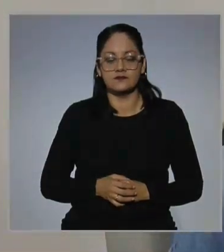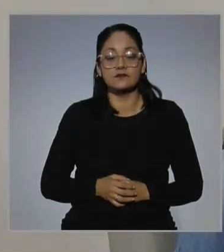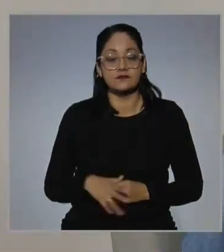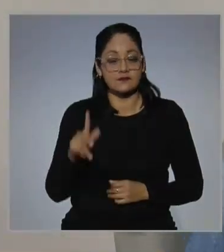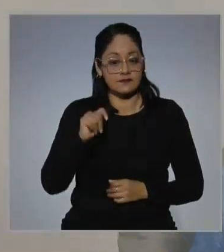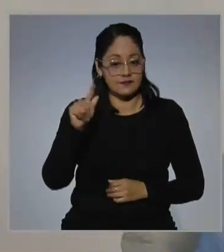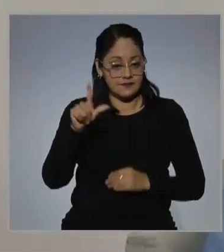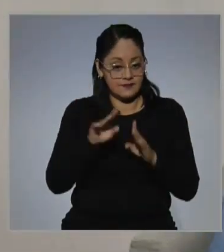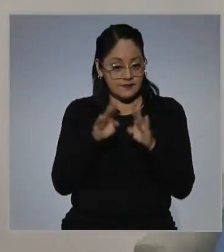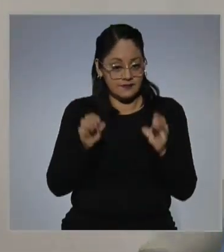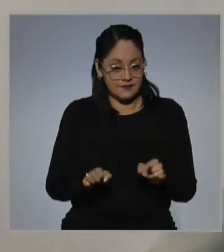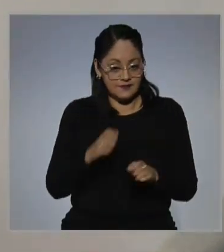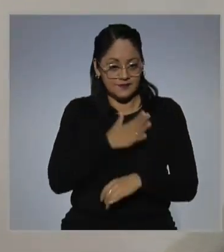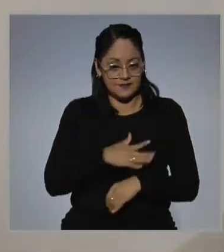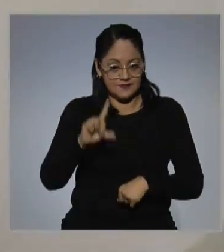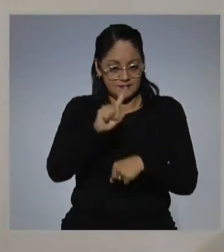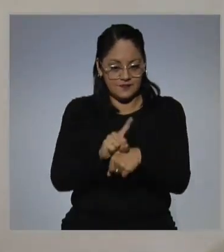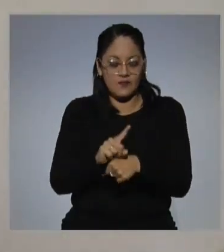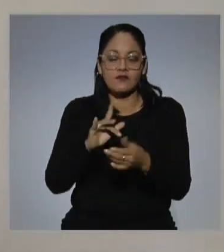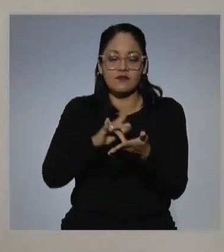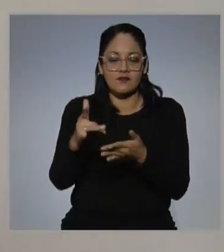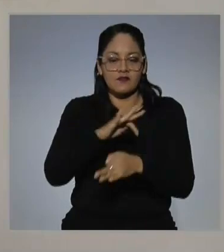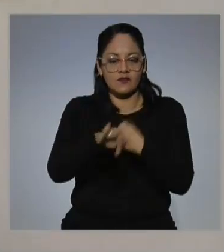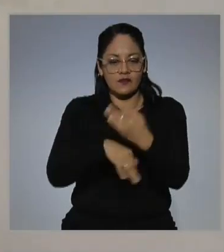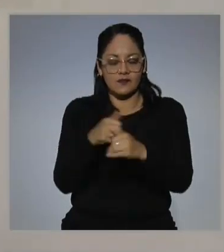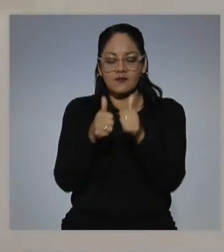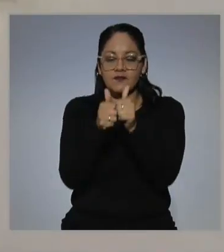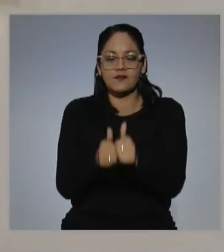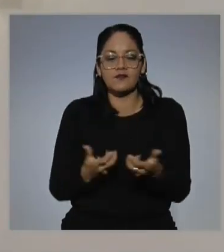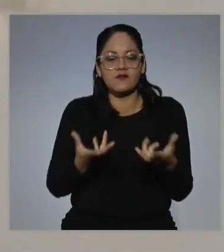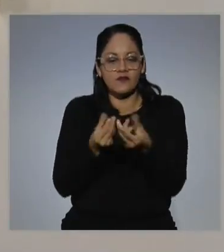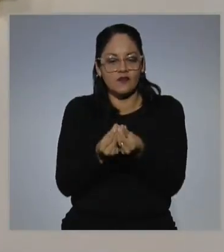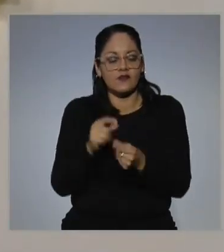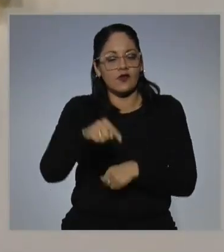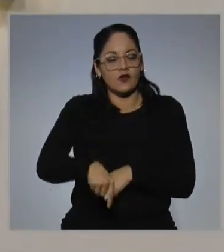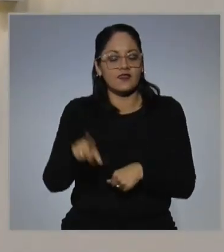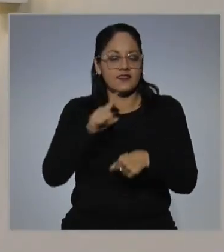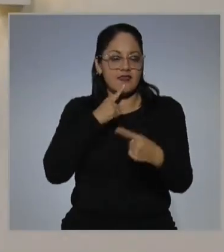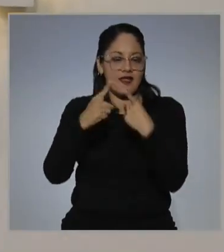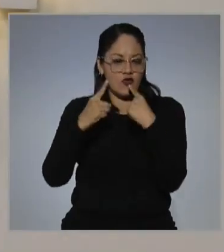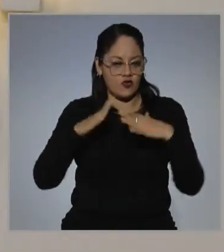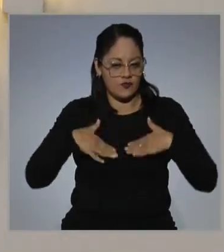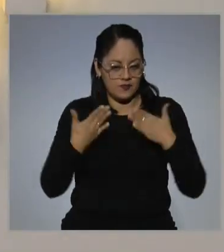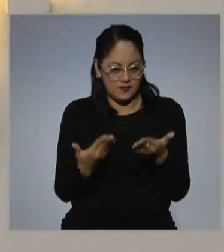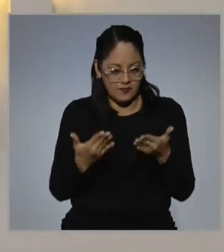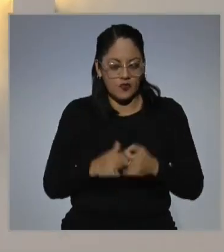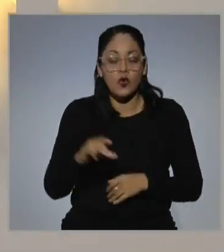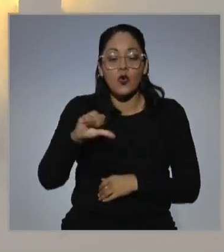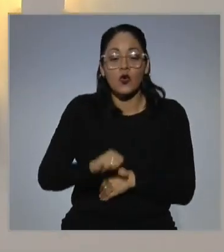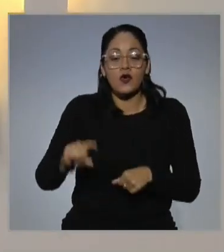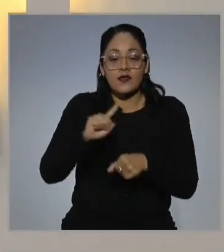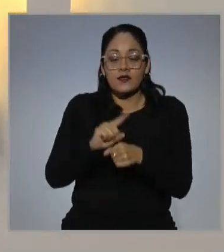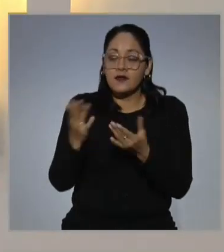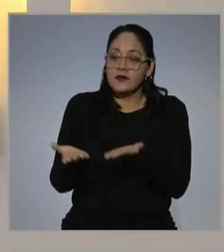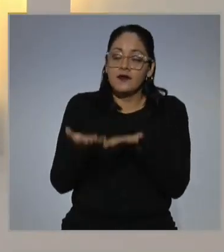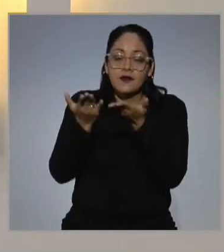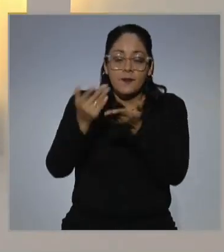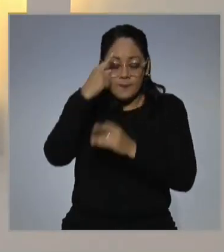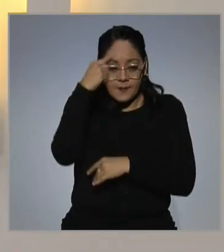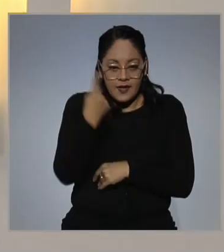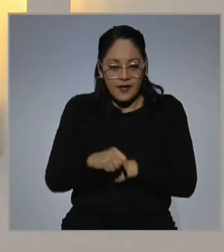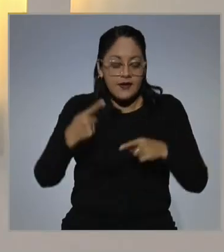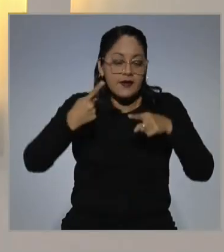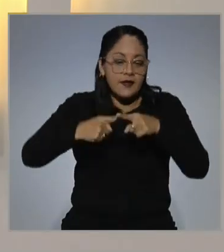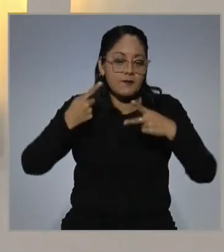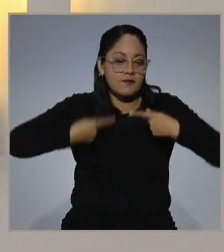¿Qué tal? ¿Cómo están? Muy buenos días. Gracias por acompañarnos en una emisión más de Diálogos en Confianza, hoy dedicado a los